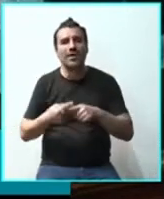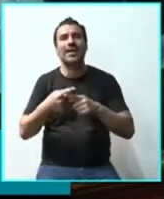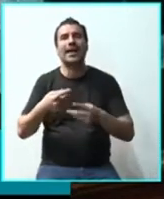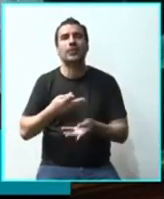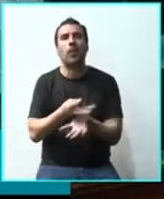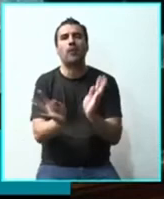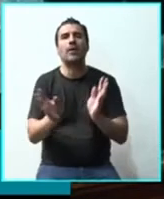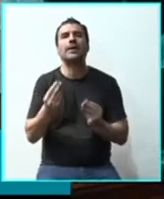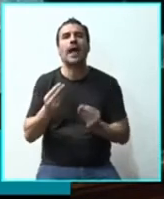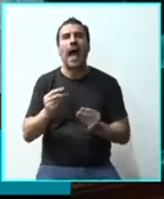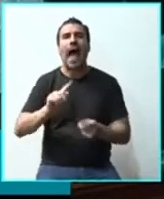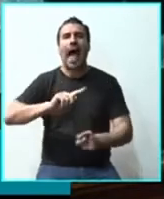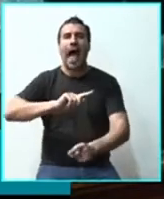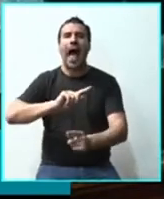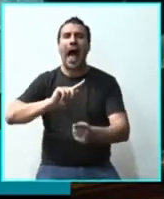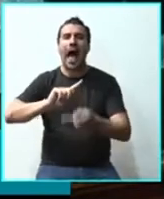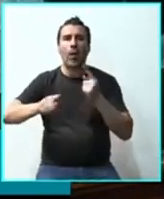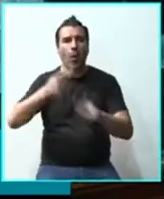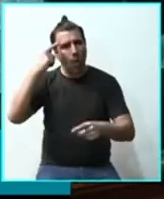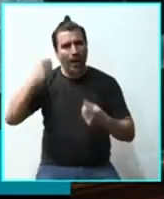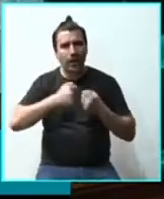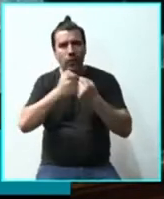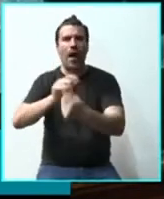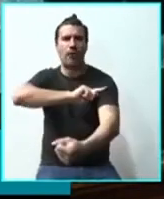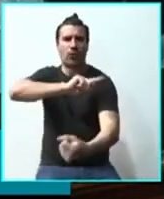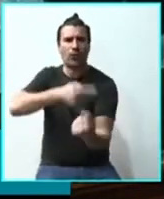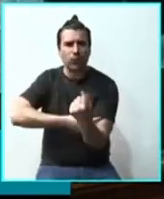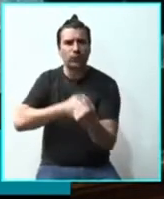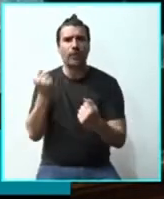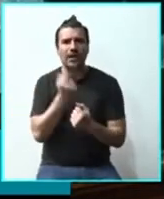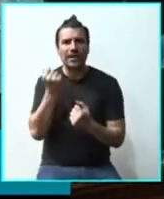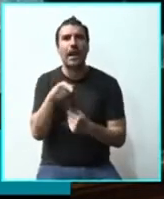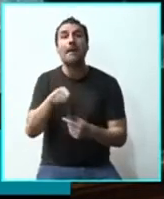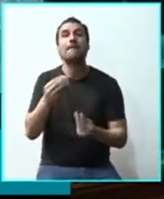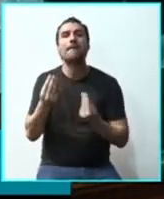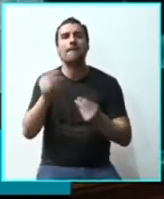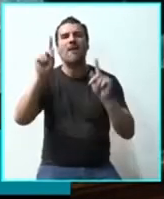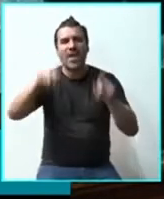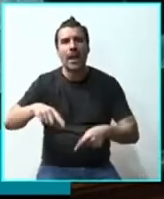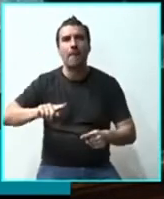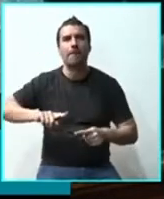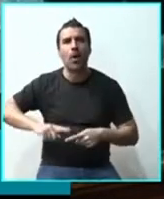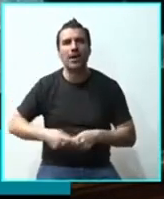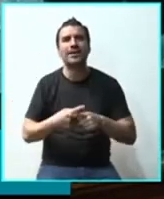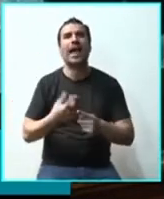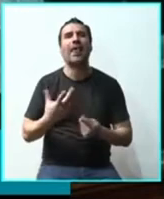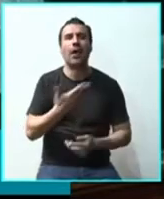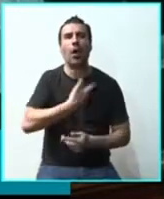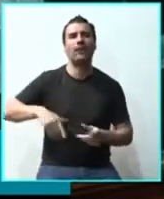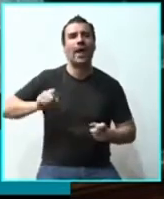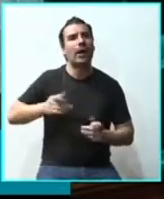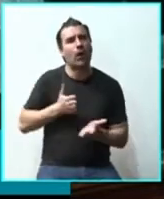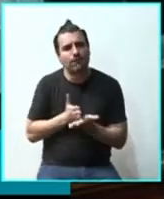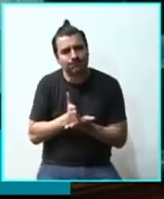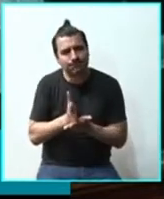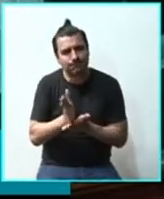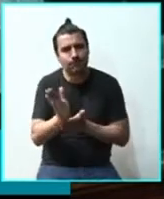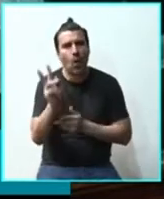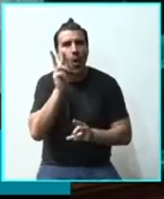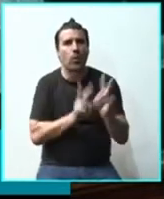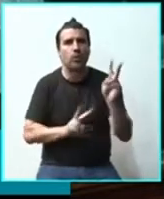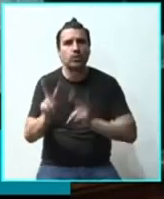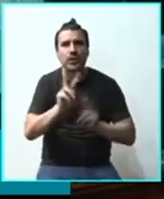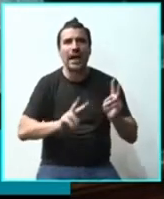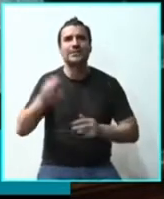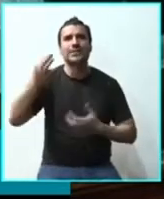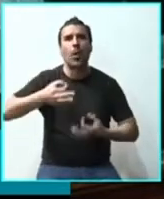robustos importantes que las transformen en políticas de Estado, y sabemos que falta mucho para tener el Estado que nosotros queremos y la seguridad